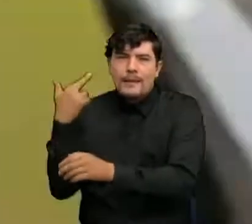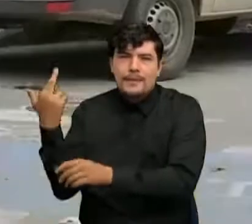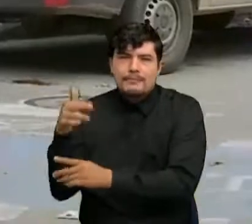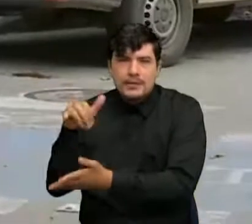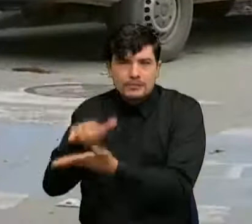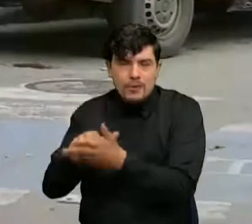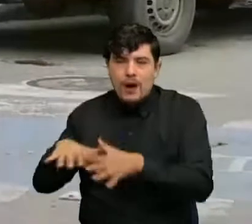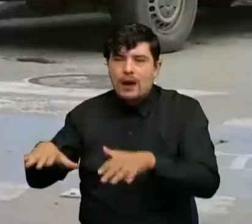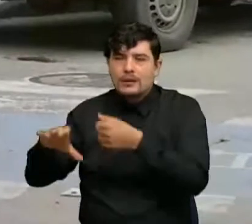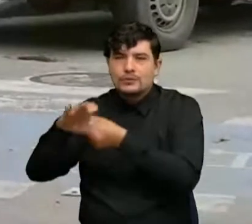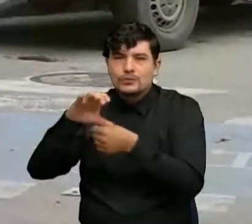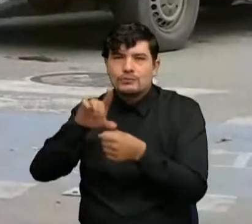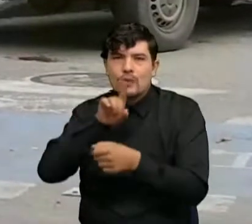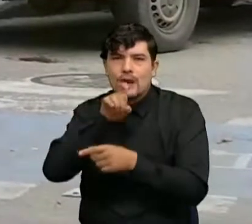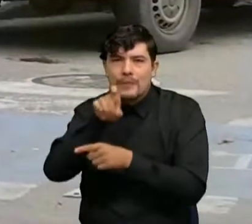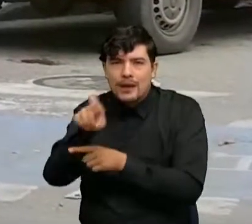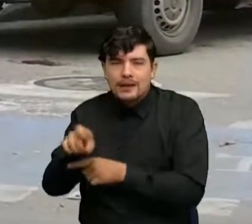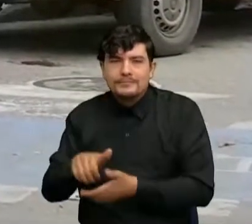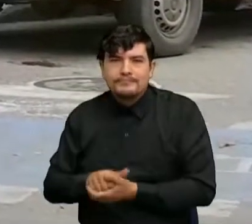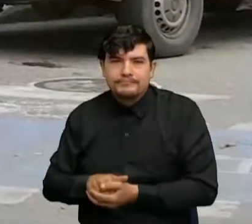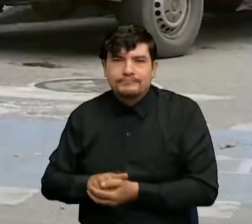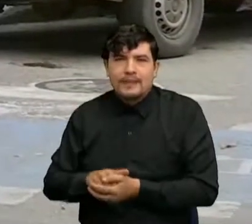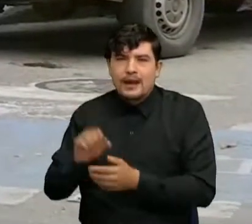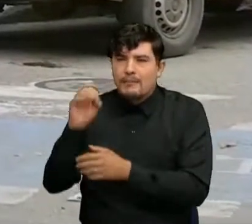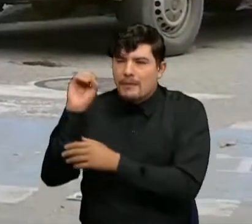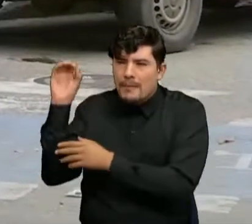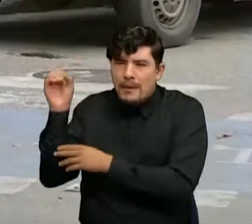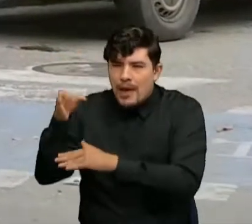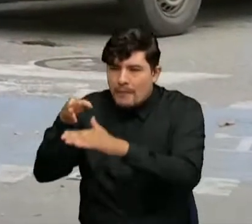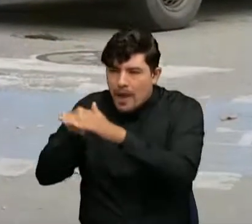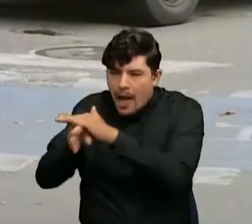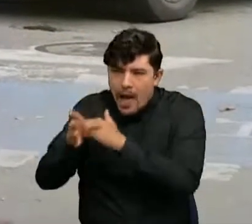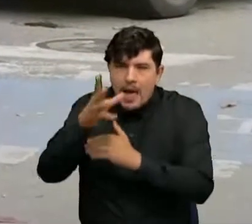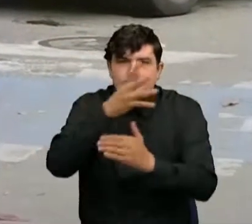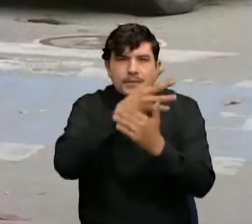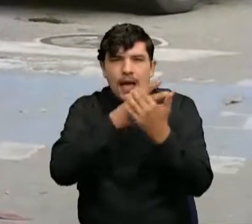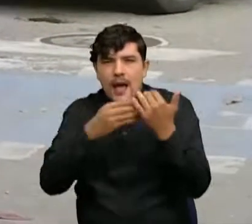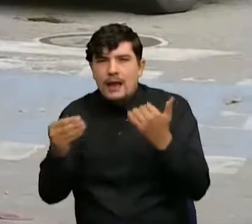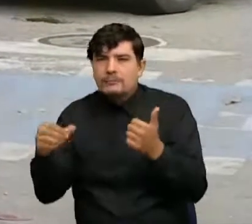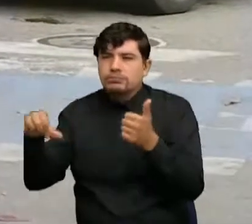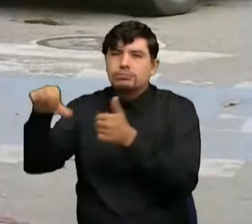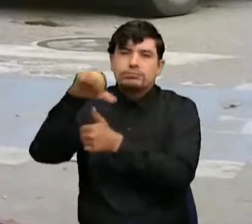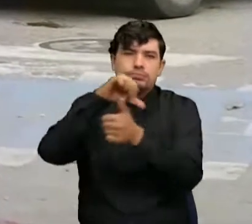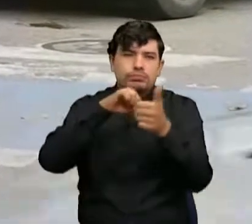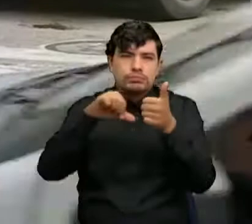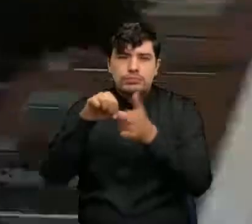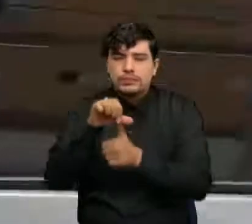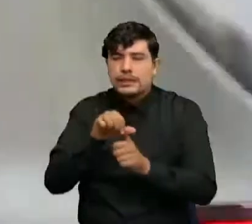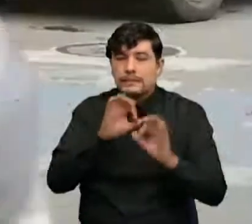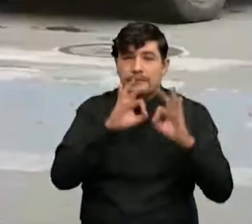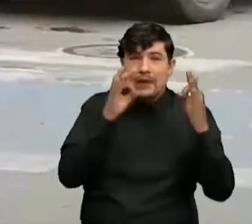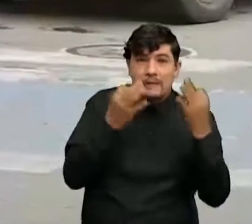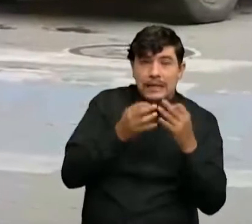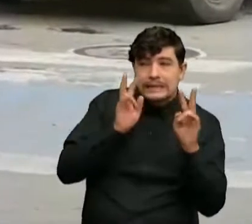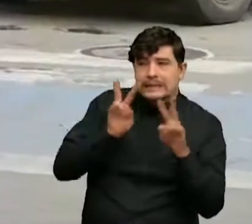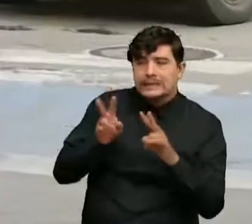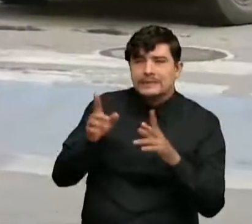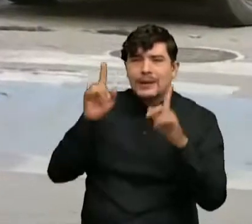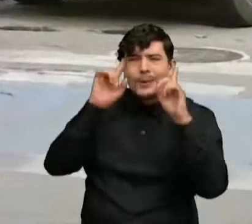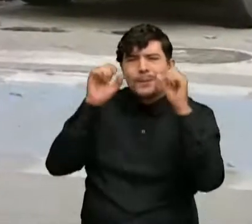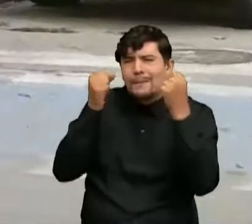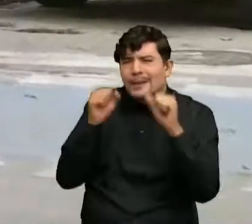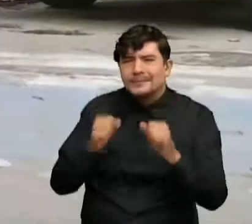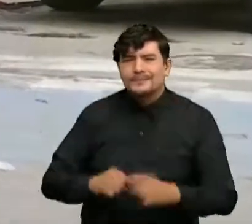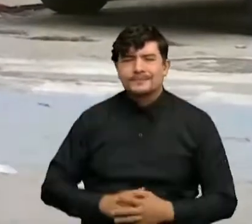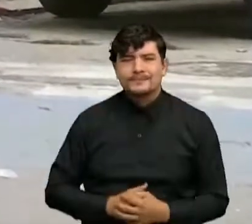de Bucaramanga. Ambulancias que entran, salen con pacientes COVID y pues los familiares son los principales preocupados. Oriente